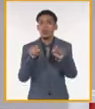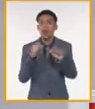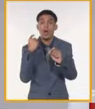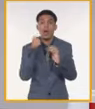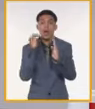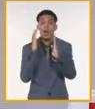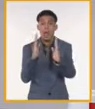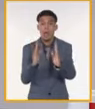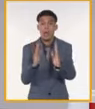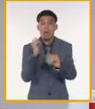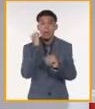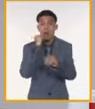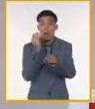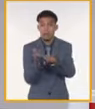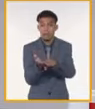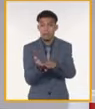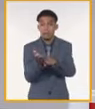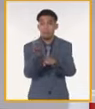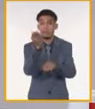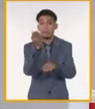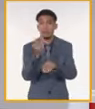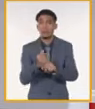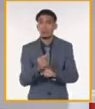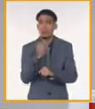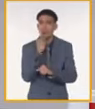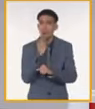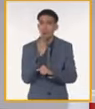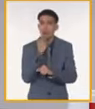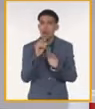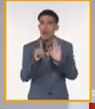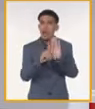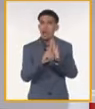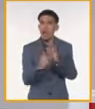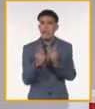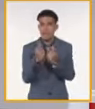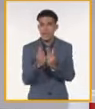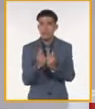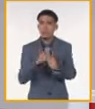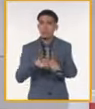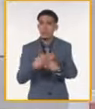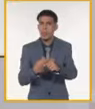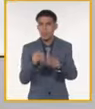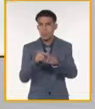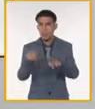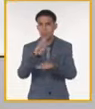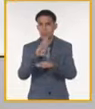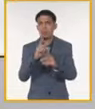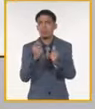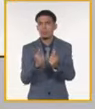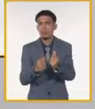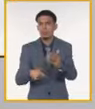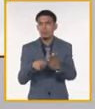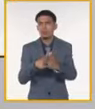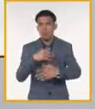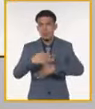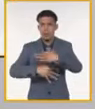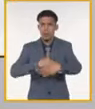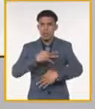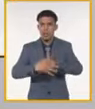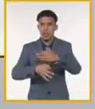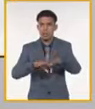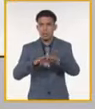la que se van a establecer posiblemente desde la ley del presupuesto Bueno después el ministro de finanzas puede ahondar sobre ese